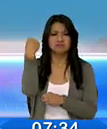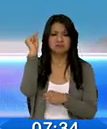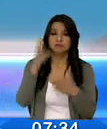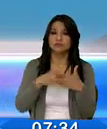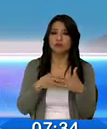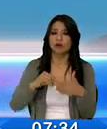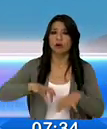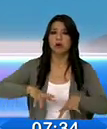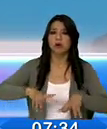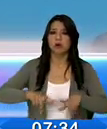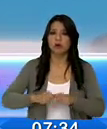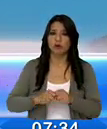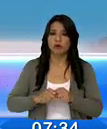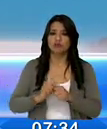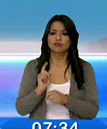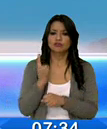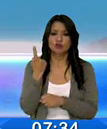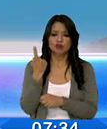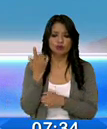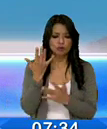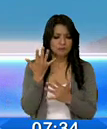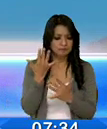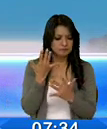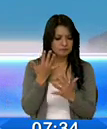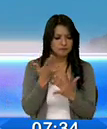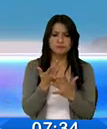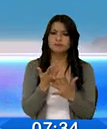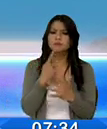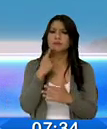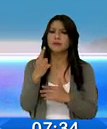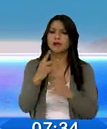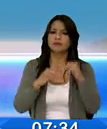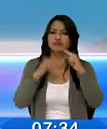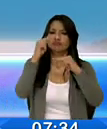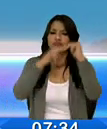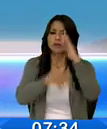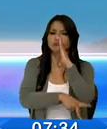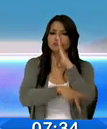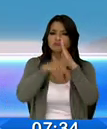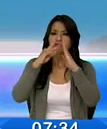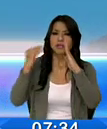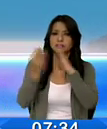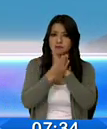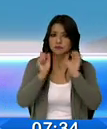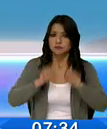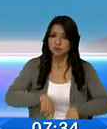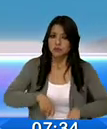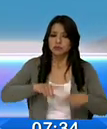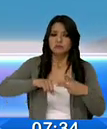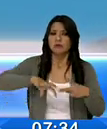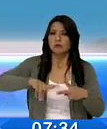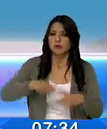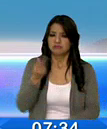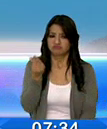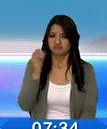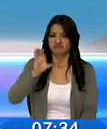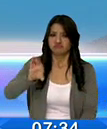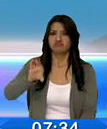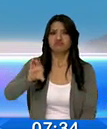dólares solamente por la construcción de la refinería del Pacífico. Se robaron mucho